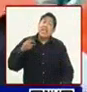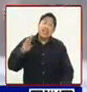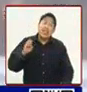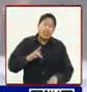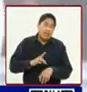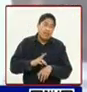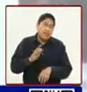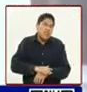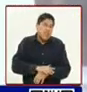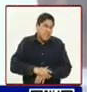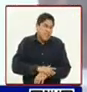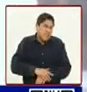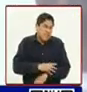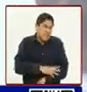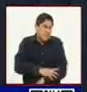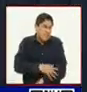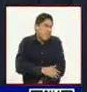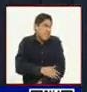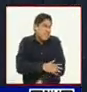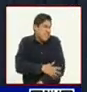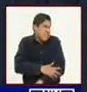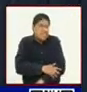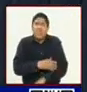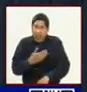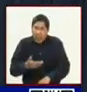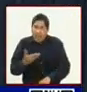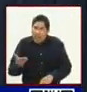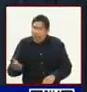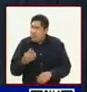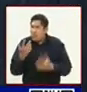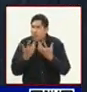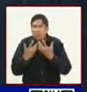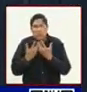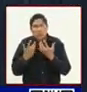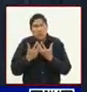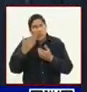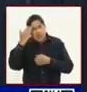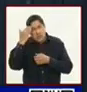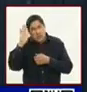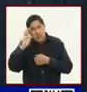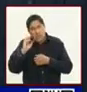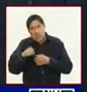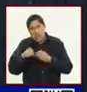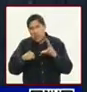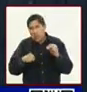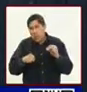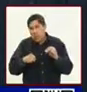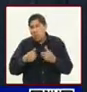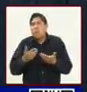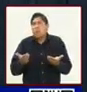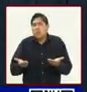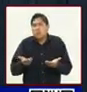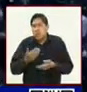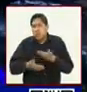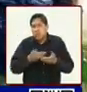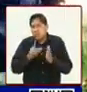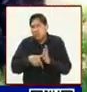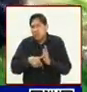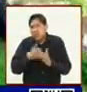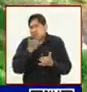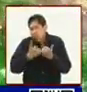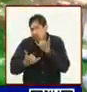porque también, mire, hay dengue, hay el virus, hay todo, al fin que está todo mezclado, porque no sabemos si es dengue o virus, todo lo que viene después,